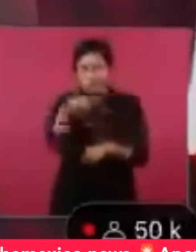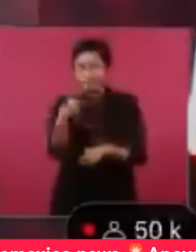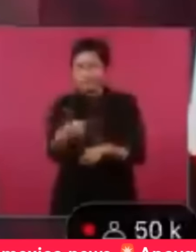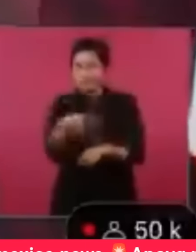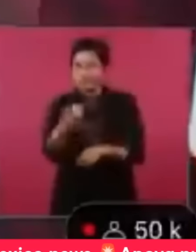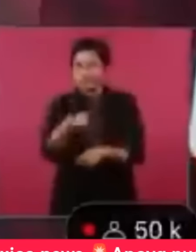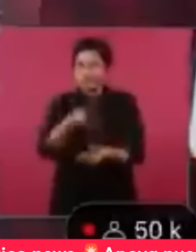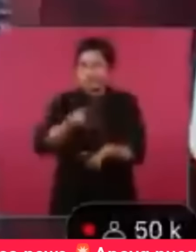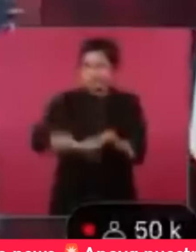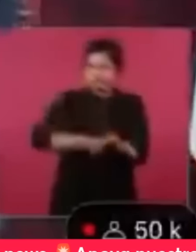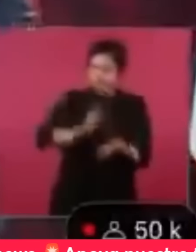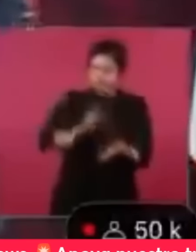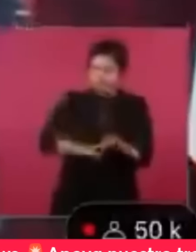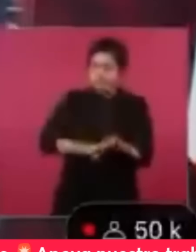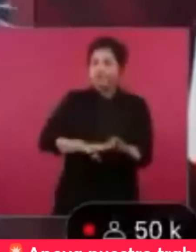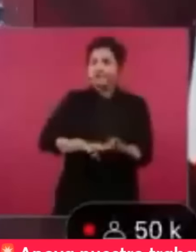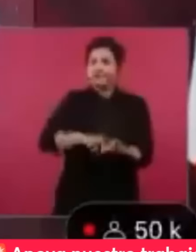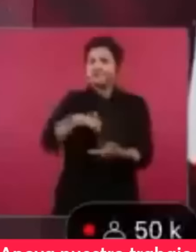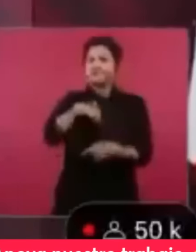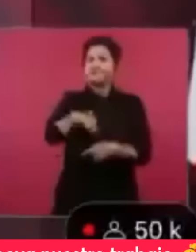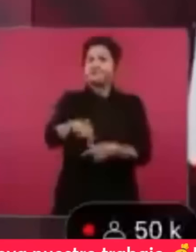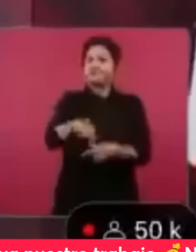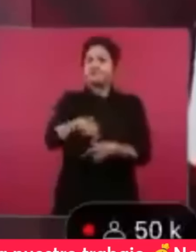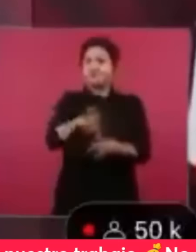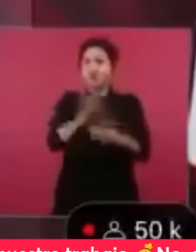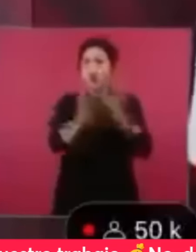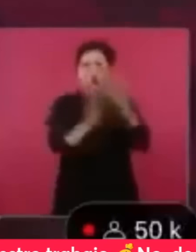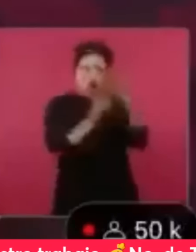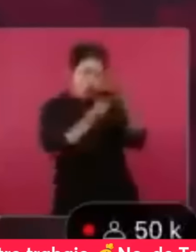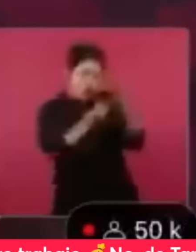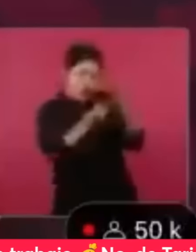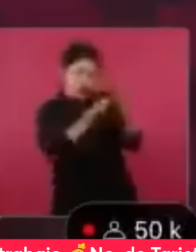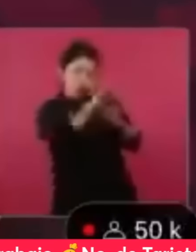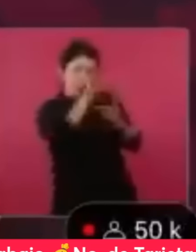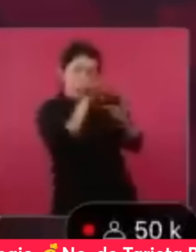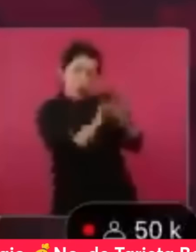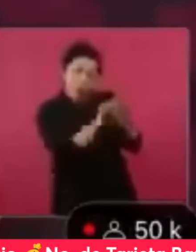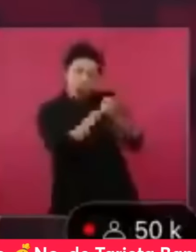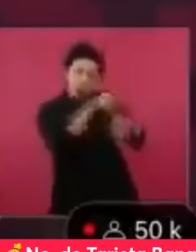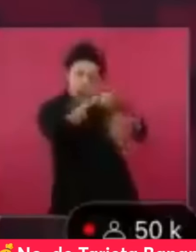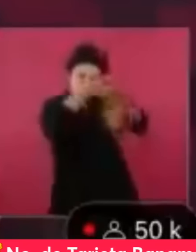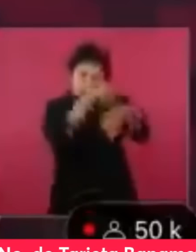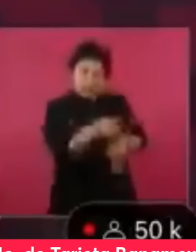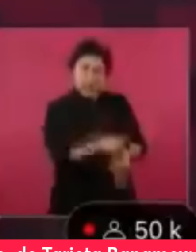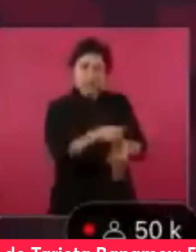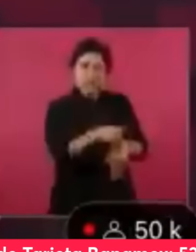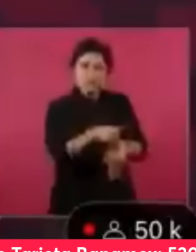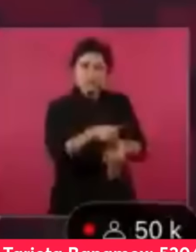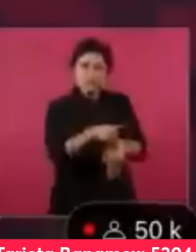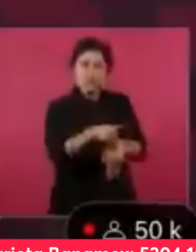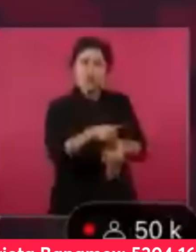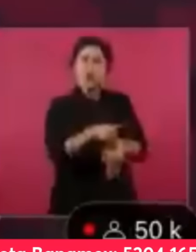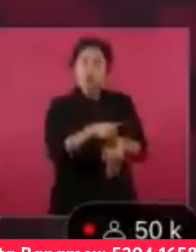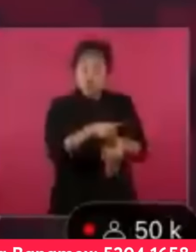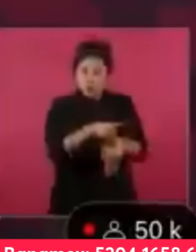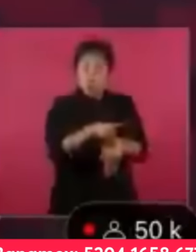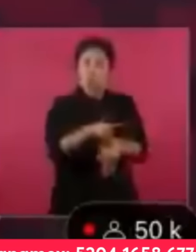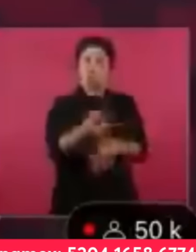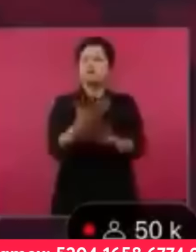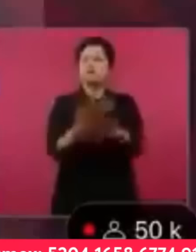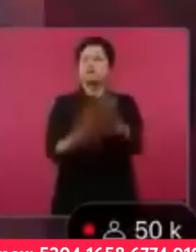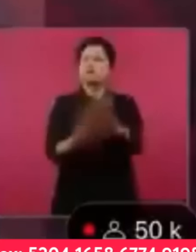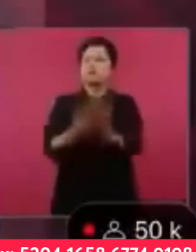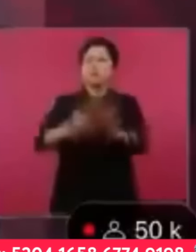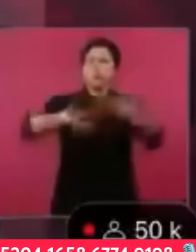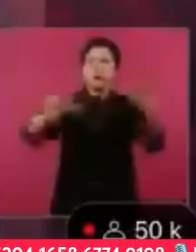de llevar a la práctica la máxima De que al margen de la ley nada y por encima de la ley